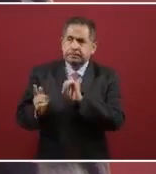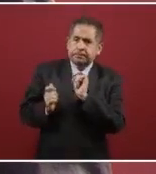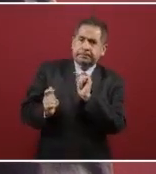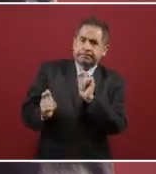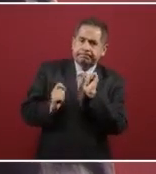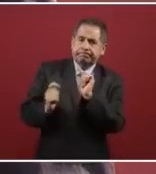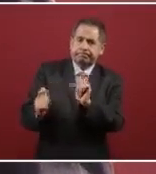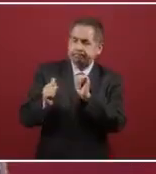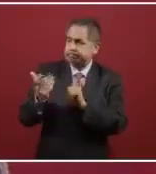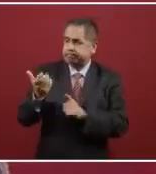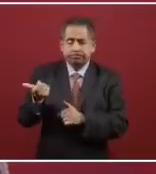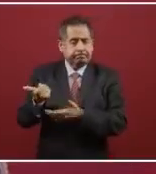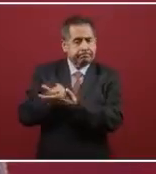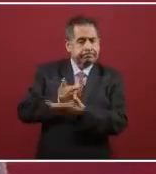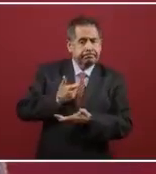Se utilizaba el dinero